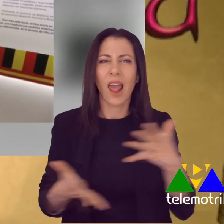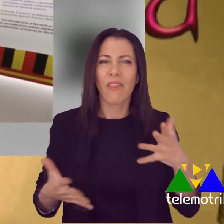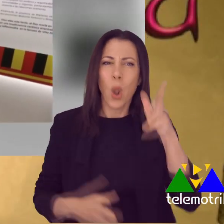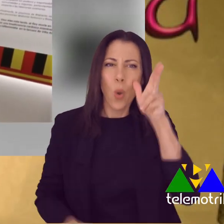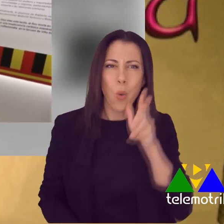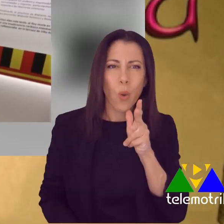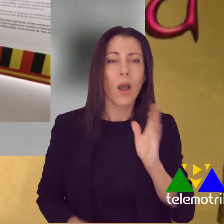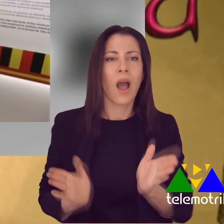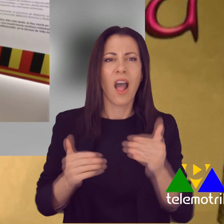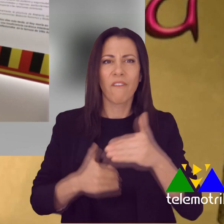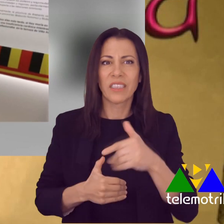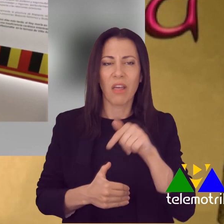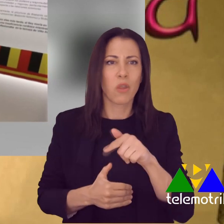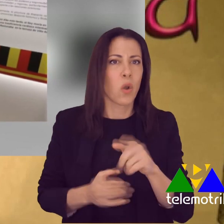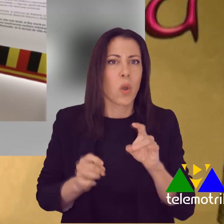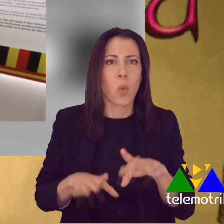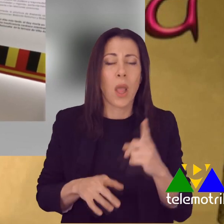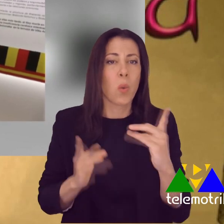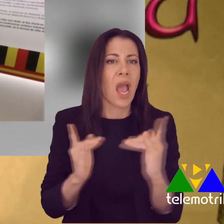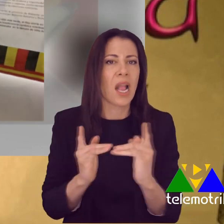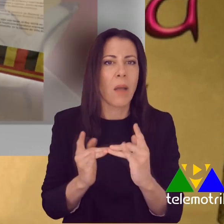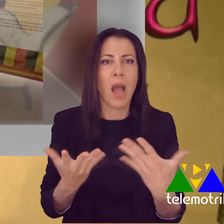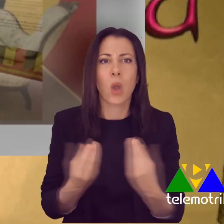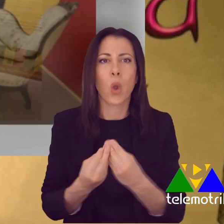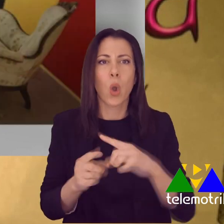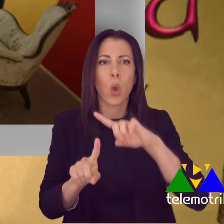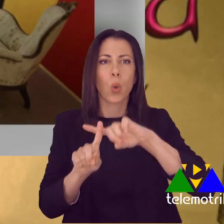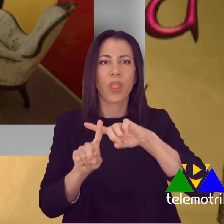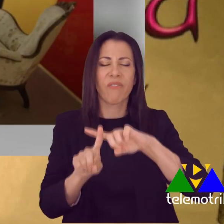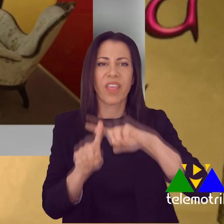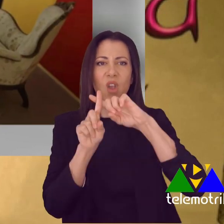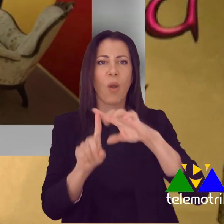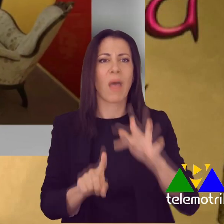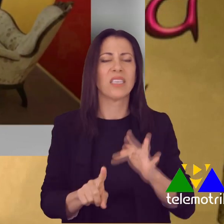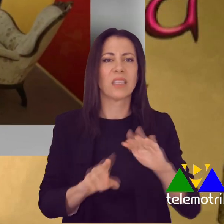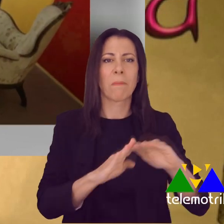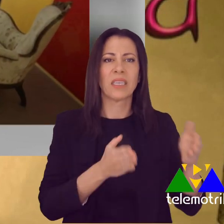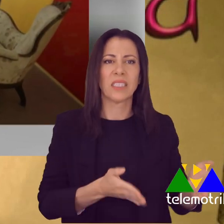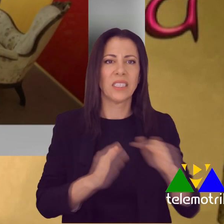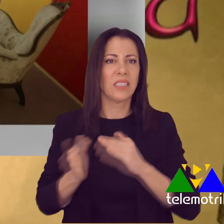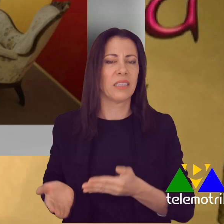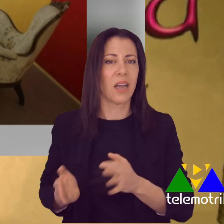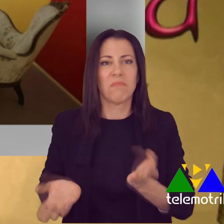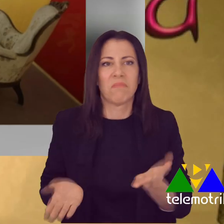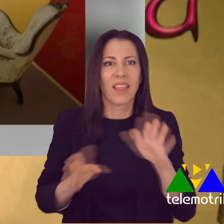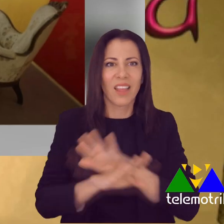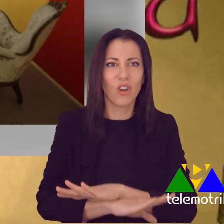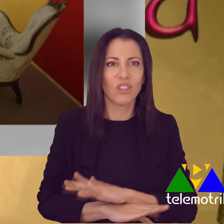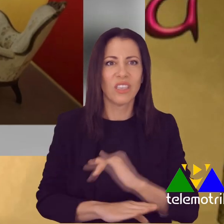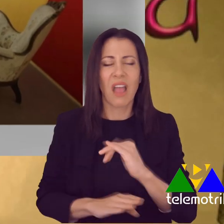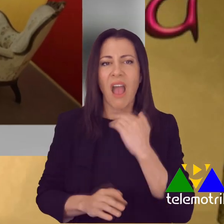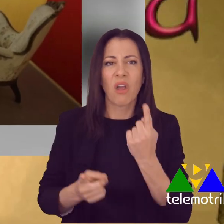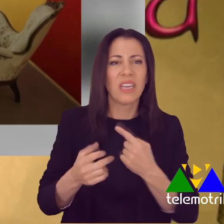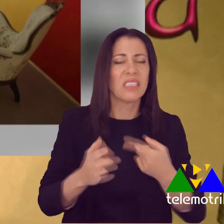casa, su habitación pues era prácticamente pues una cama con un crucifijo y 2 mesitas de noche y todo muy austero, quitando unos cuantos cuadros,